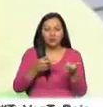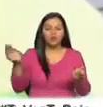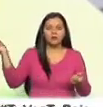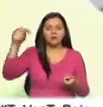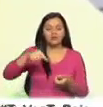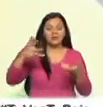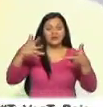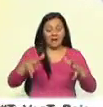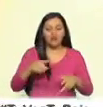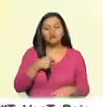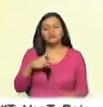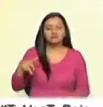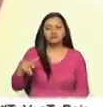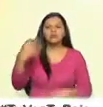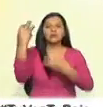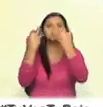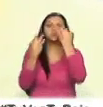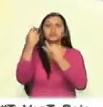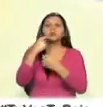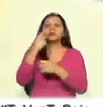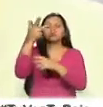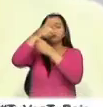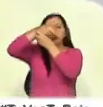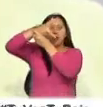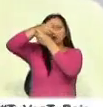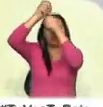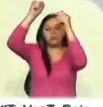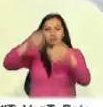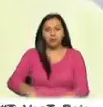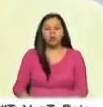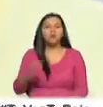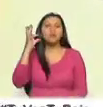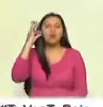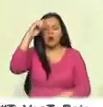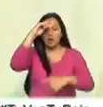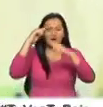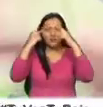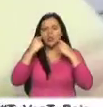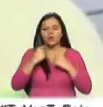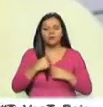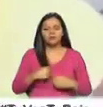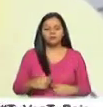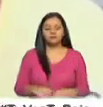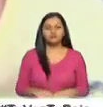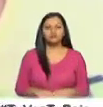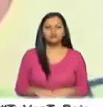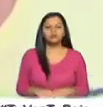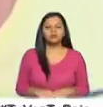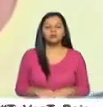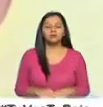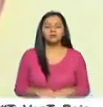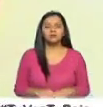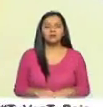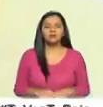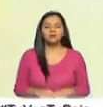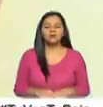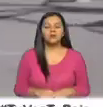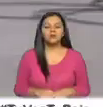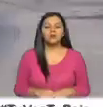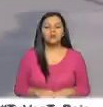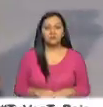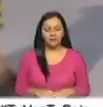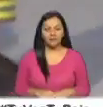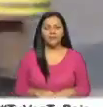cuando llegué aquí me explicaron que una cámara se había caído y vi a las mujeres en la ambulancia con los médicos. Las mujeres saliendo en el carrinho dos